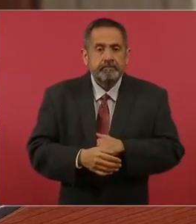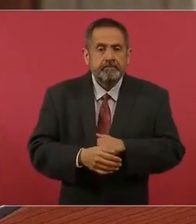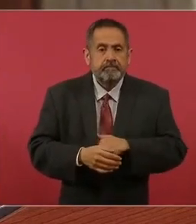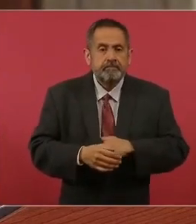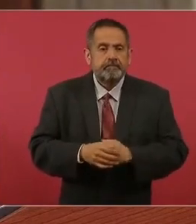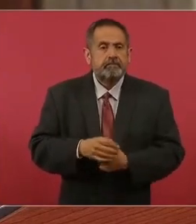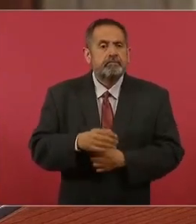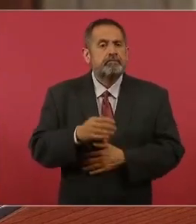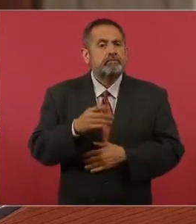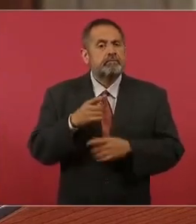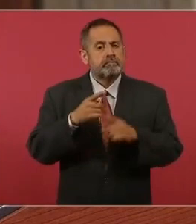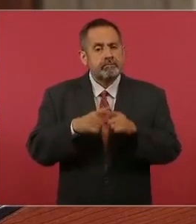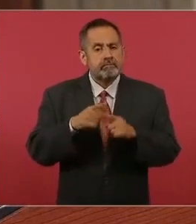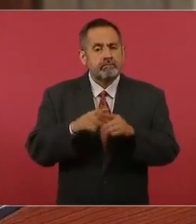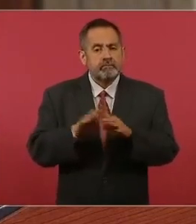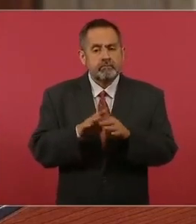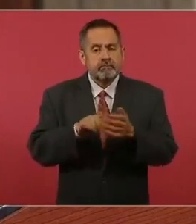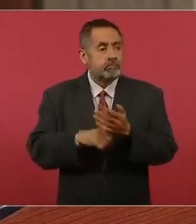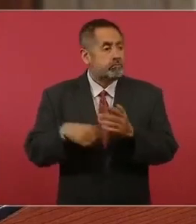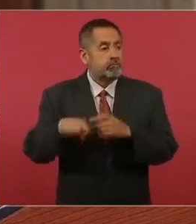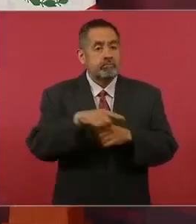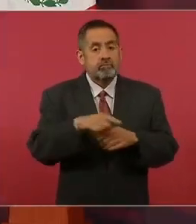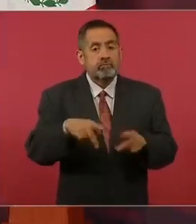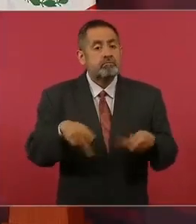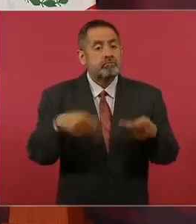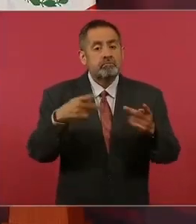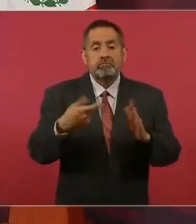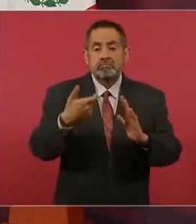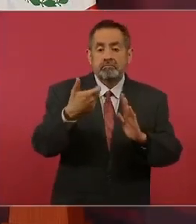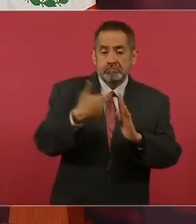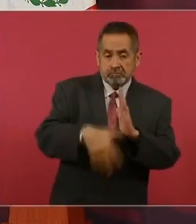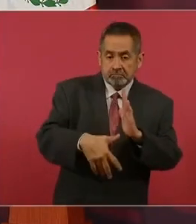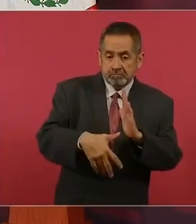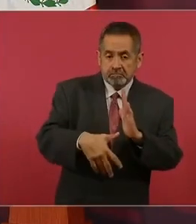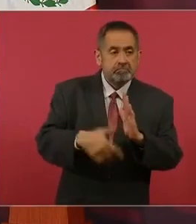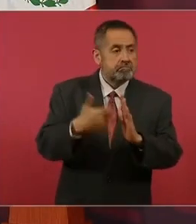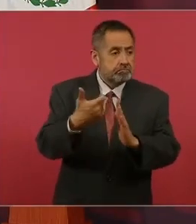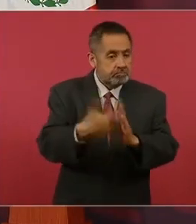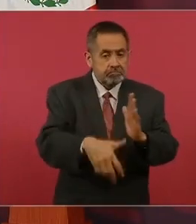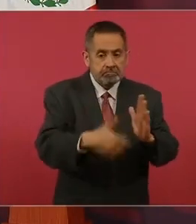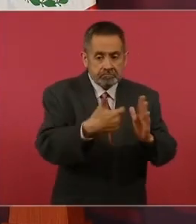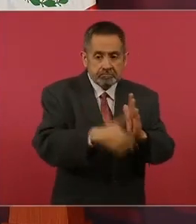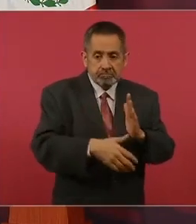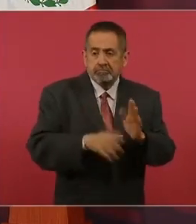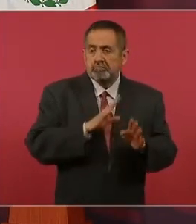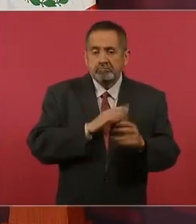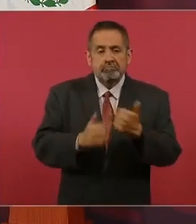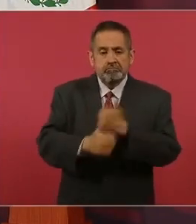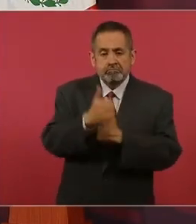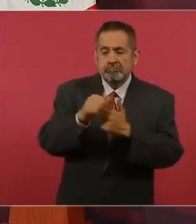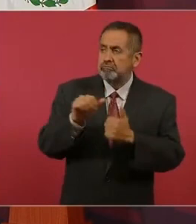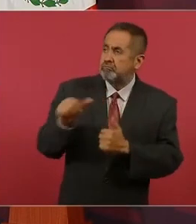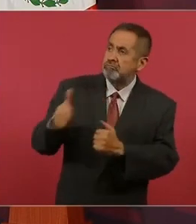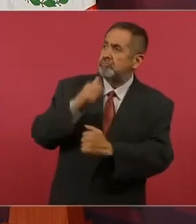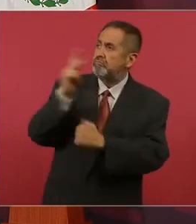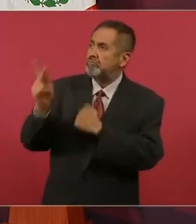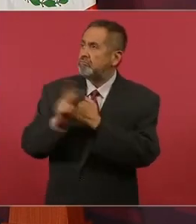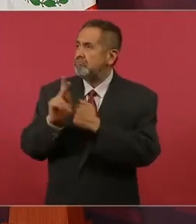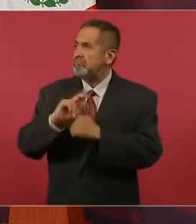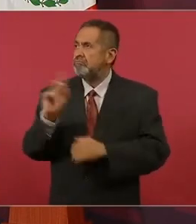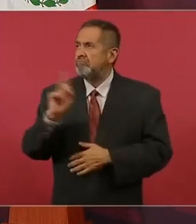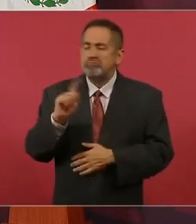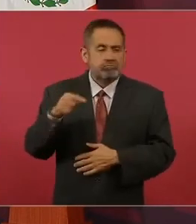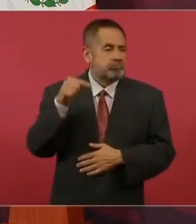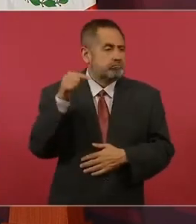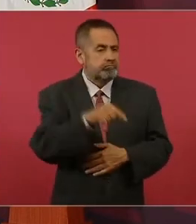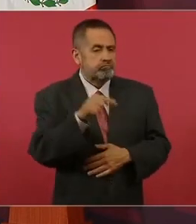incluso de vender más barato y competir con productores de otros países en donde